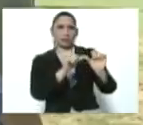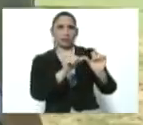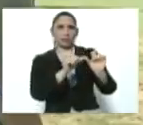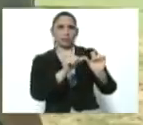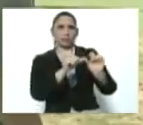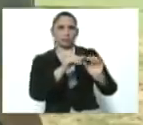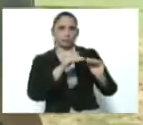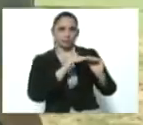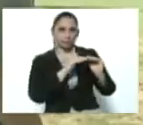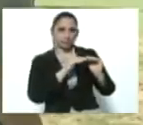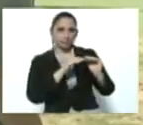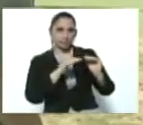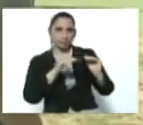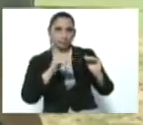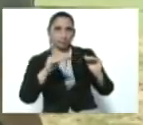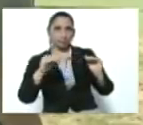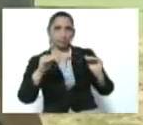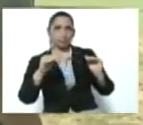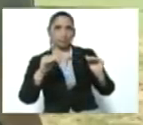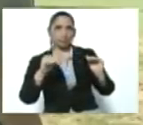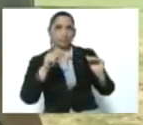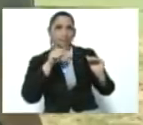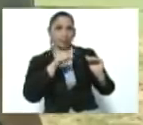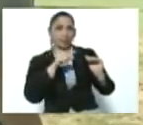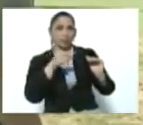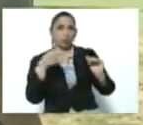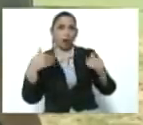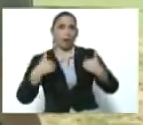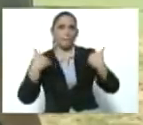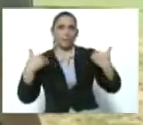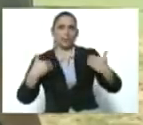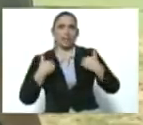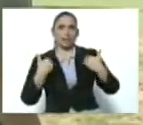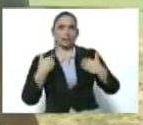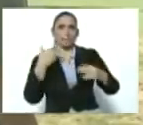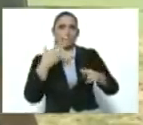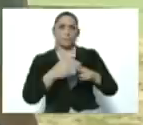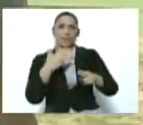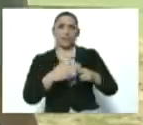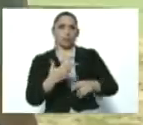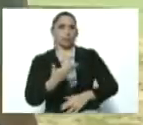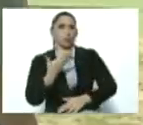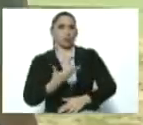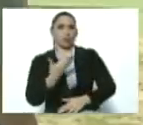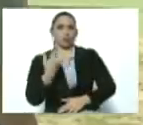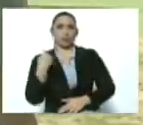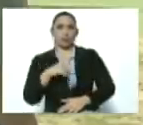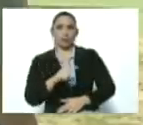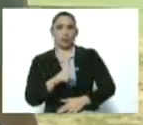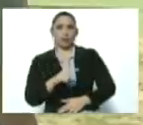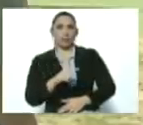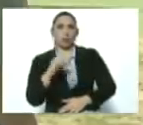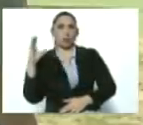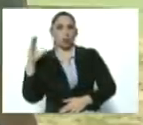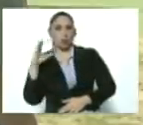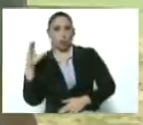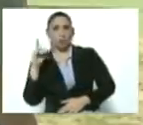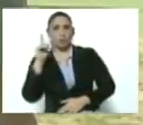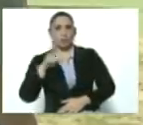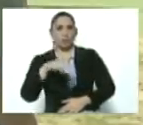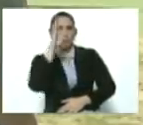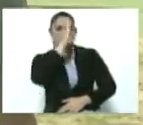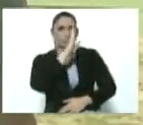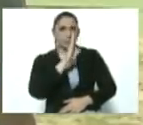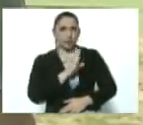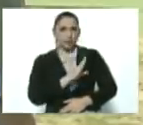su curva aplanada esto es una amenaza y un riesgo muy importante que tenemos tanto de colombia como de brasil